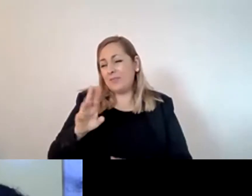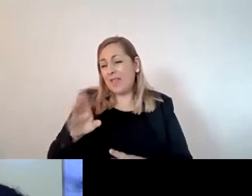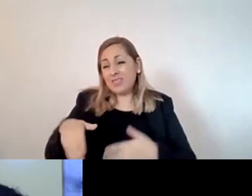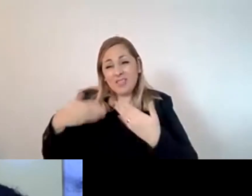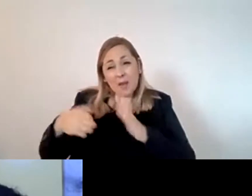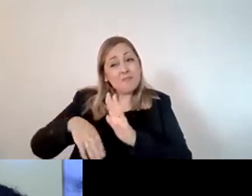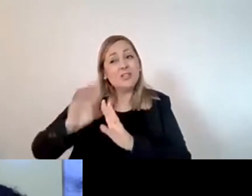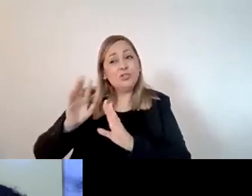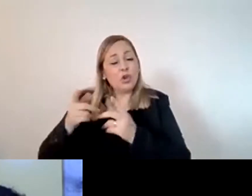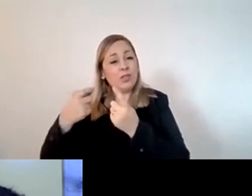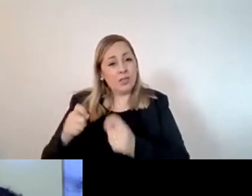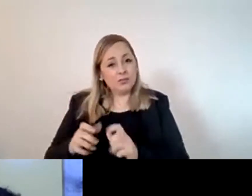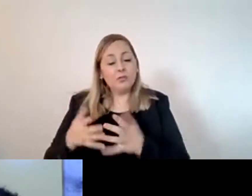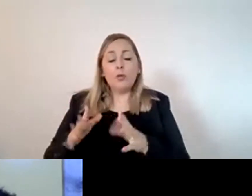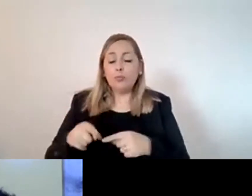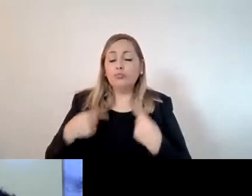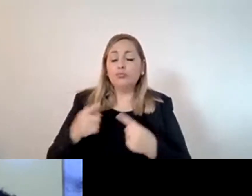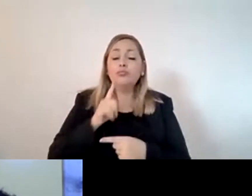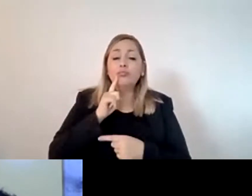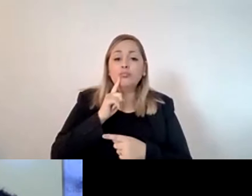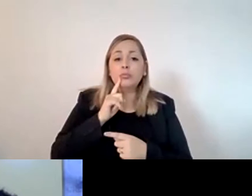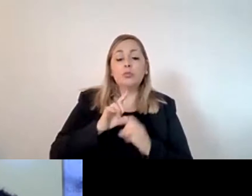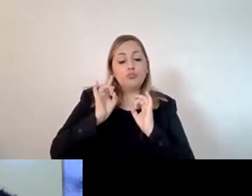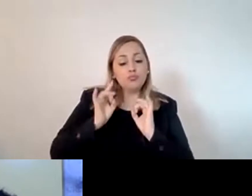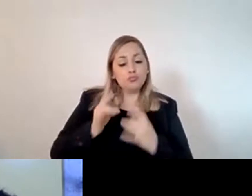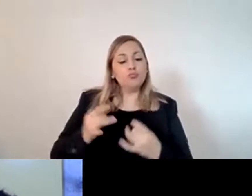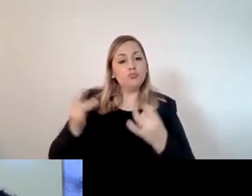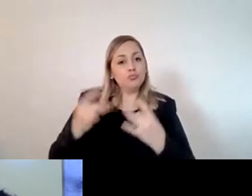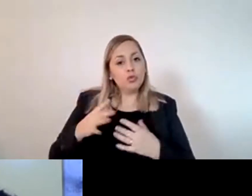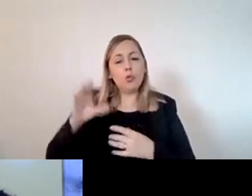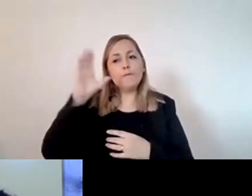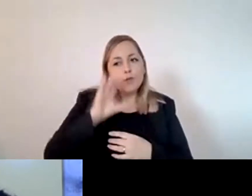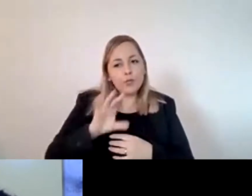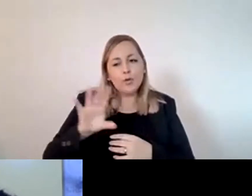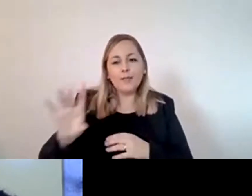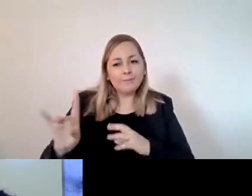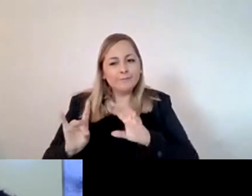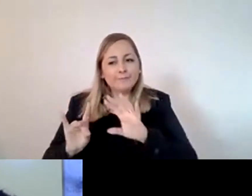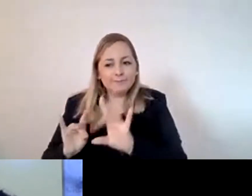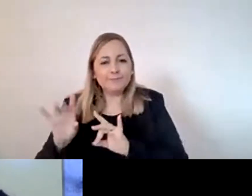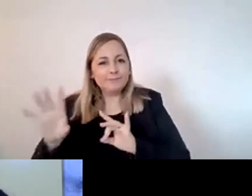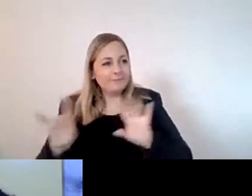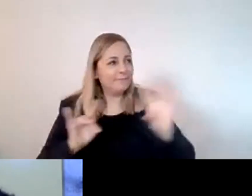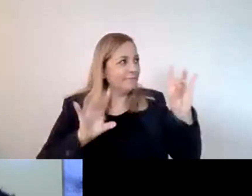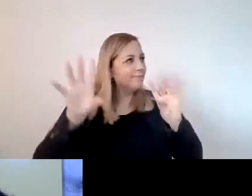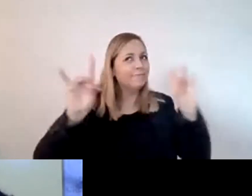mejor cuando uno tiene una condición, empieza a buscar signos y síntomas por todos